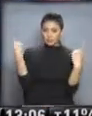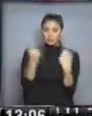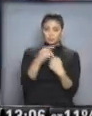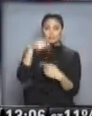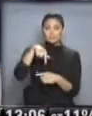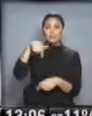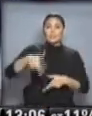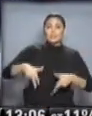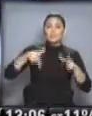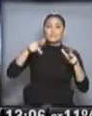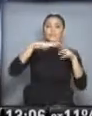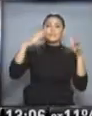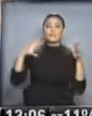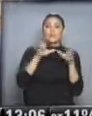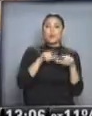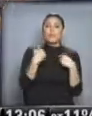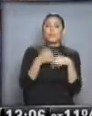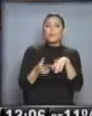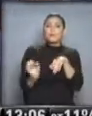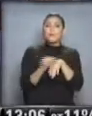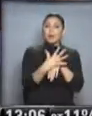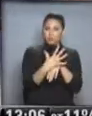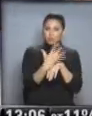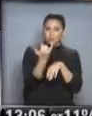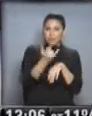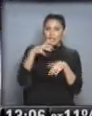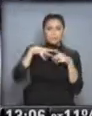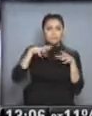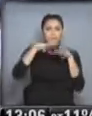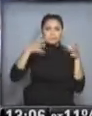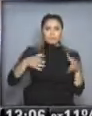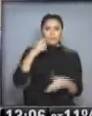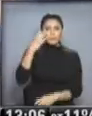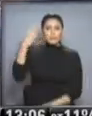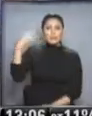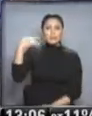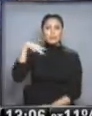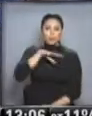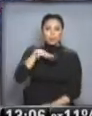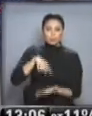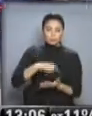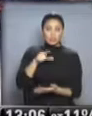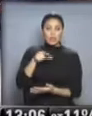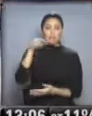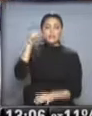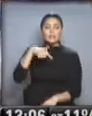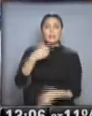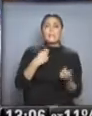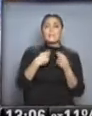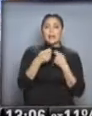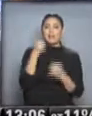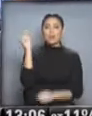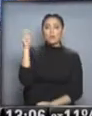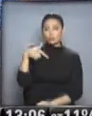mercosur posee en este sector un edificio histórico de montevideo y sede del mercado común